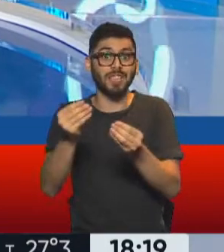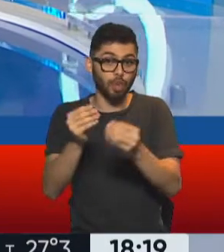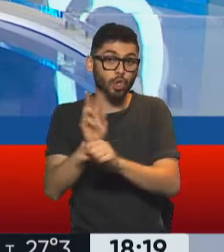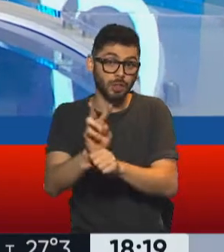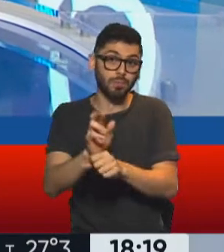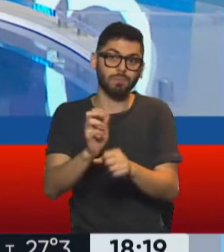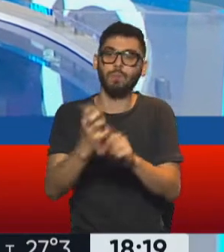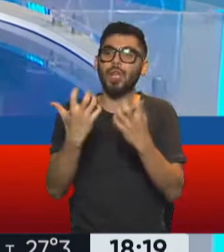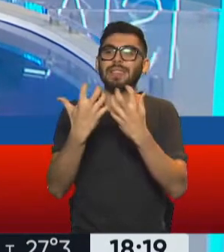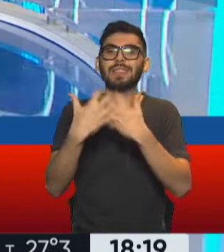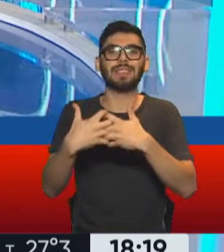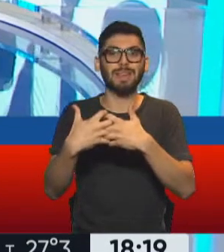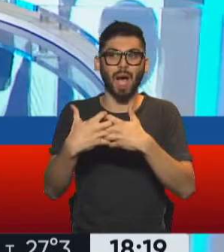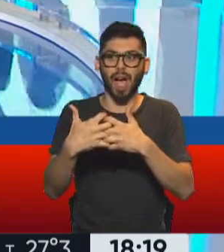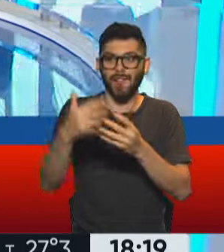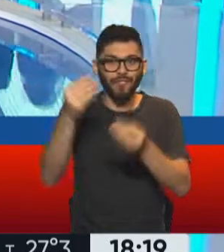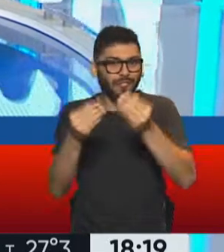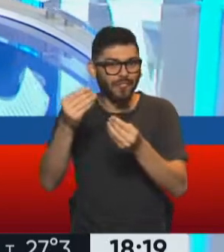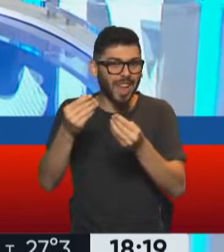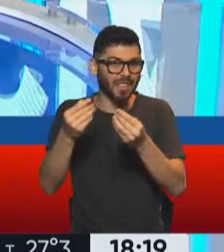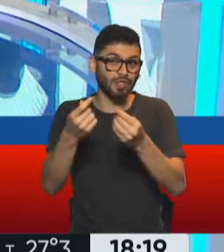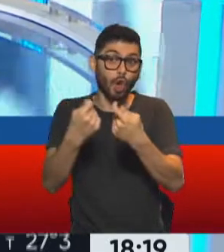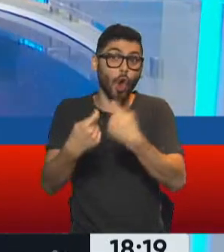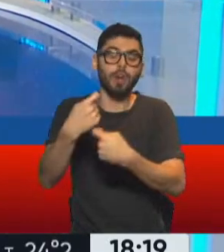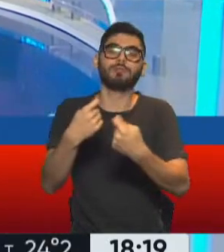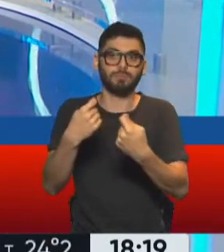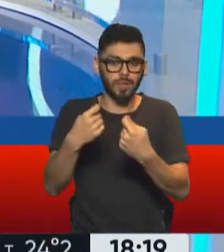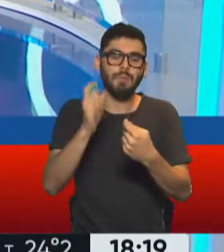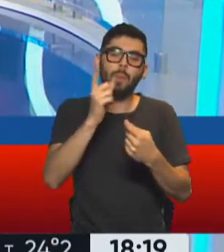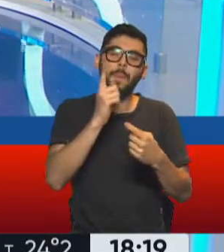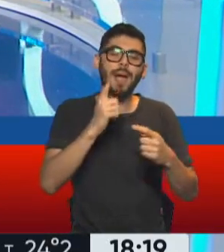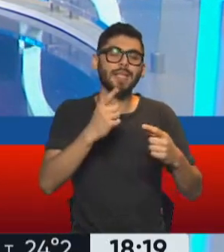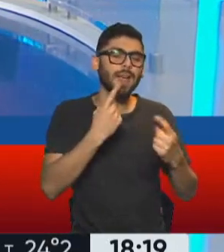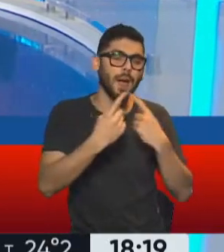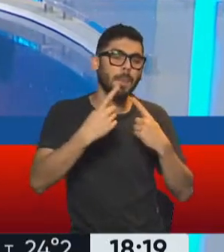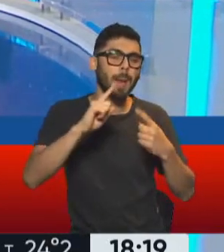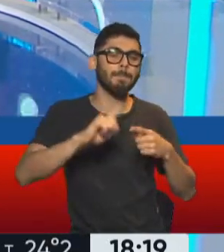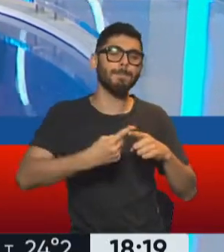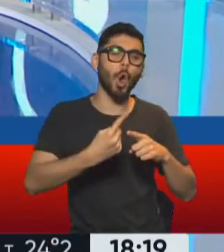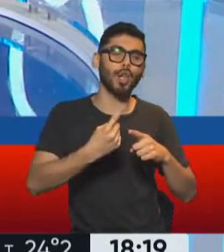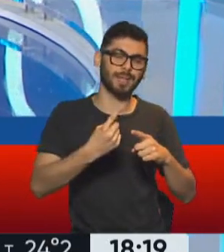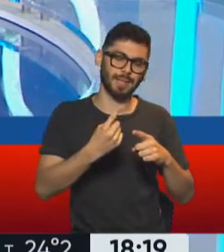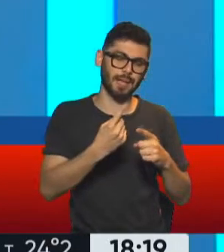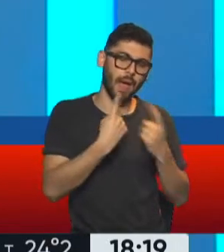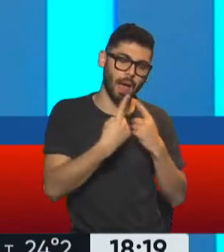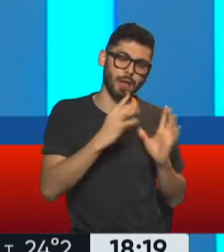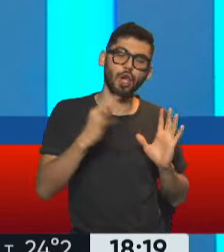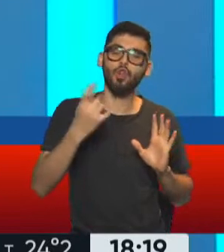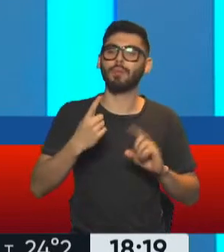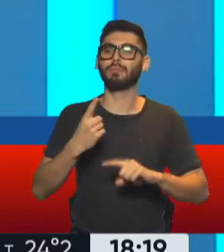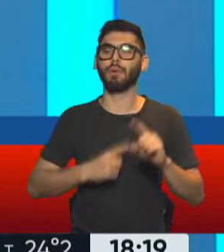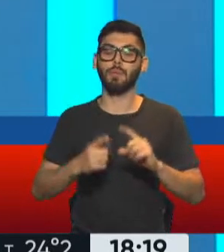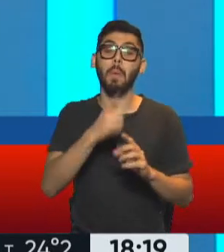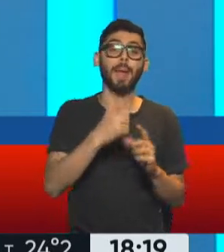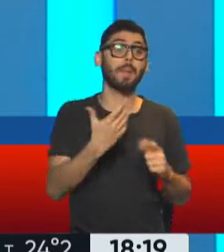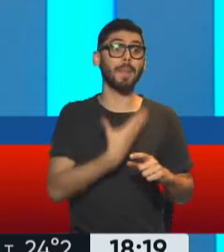funcionamiento del sistema financiero pero me parece que hay que entenderlo más en clave política que en clave de gestión no creo que en esa reunión con